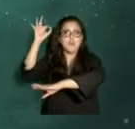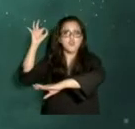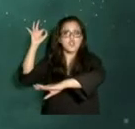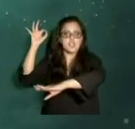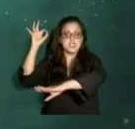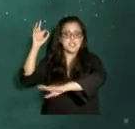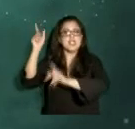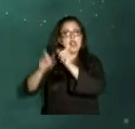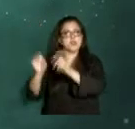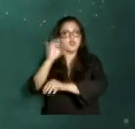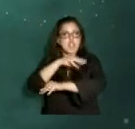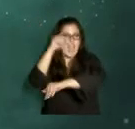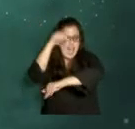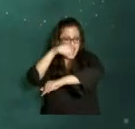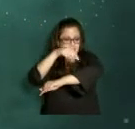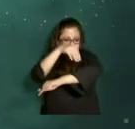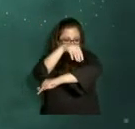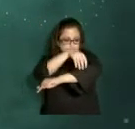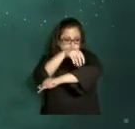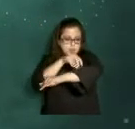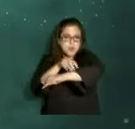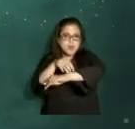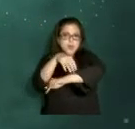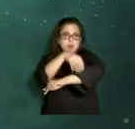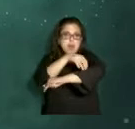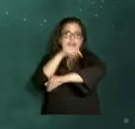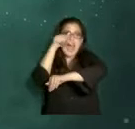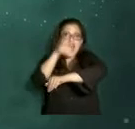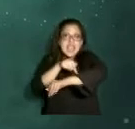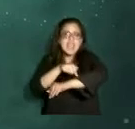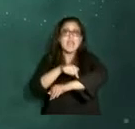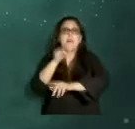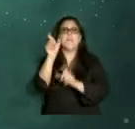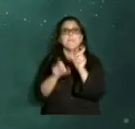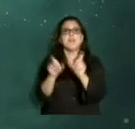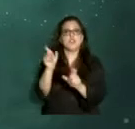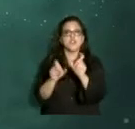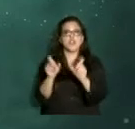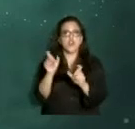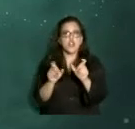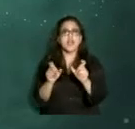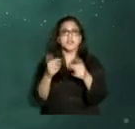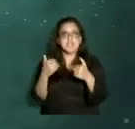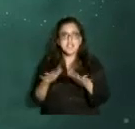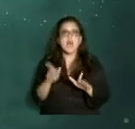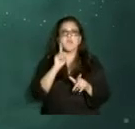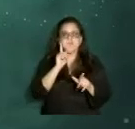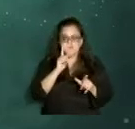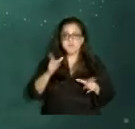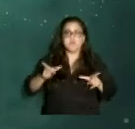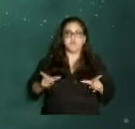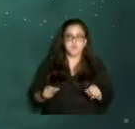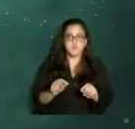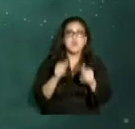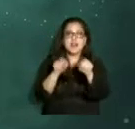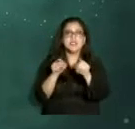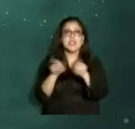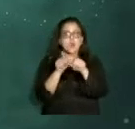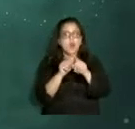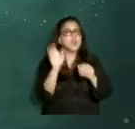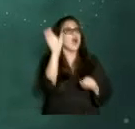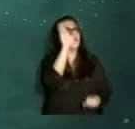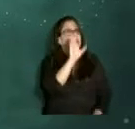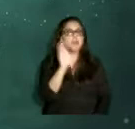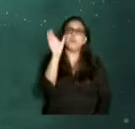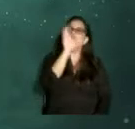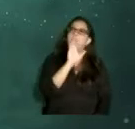los chilenos. En esos pedacitos del genoma están los responsables de este cáncer. Y así es como vamos explorando distintas regiones